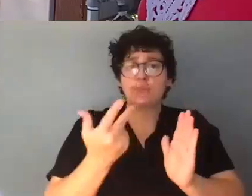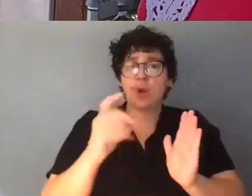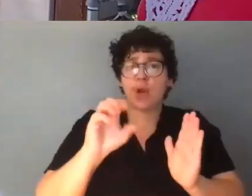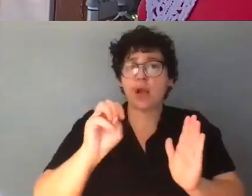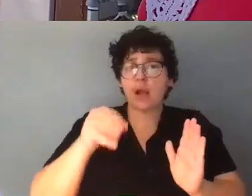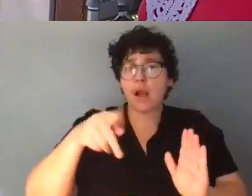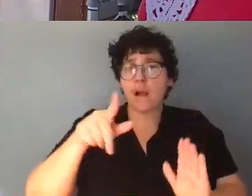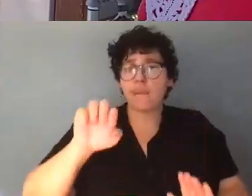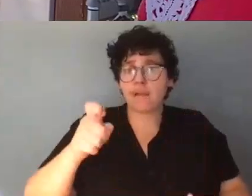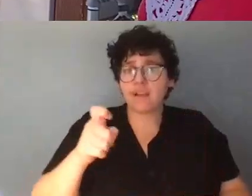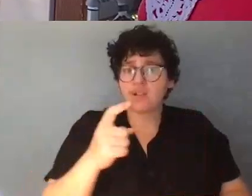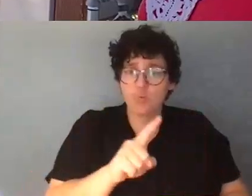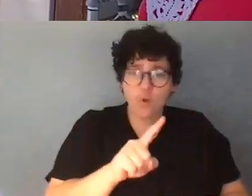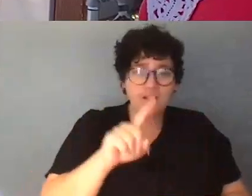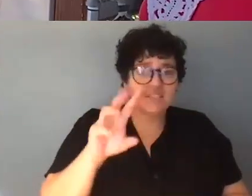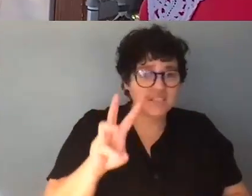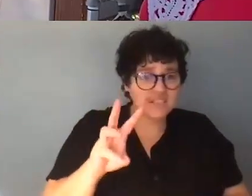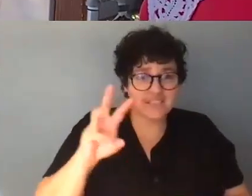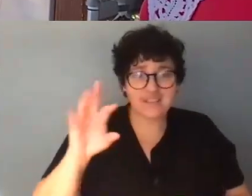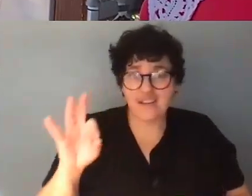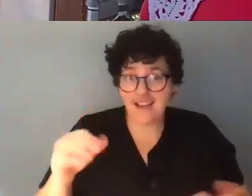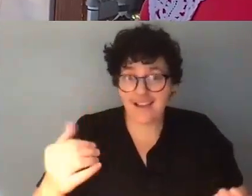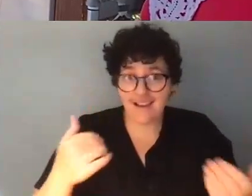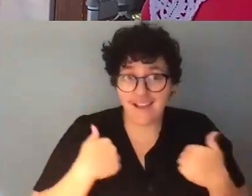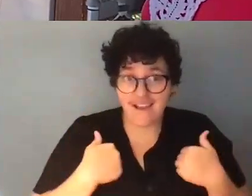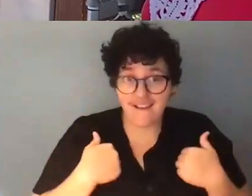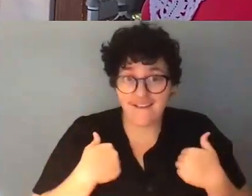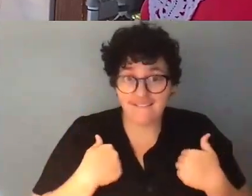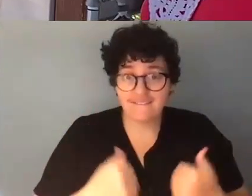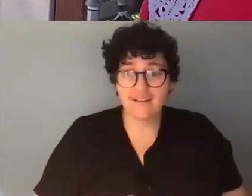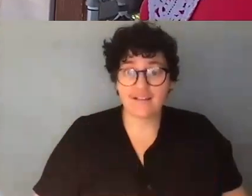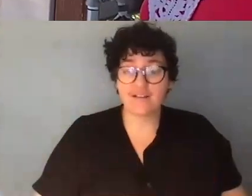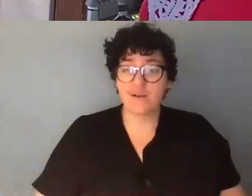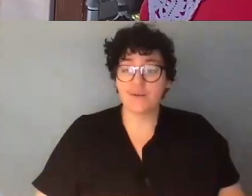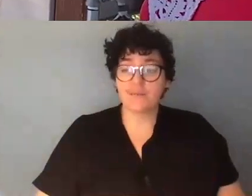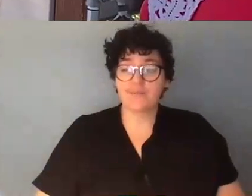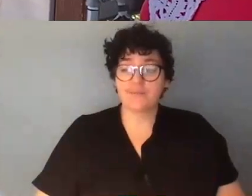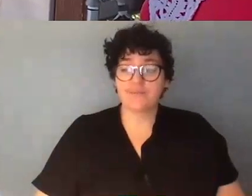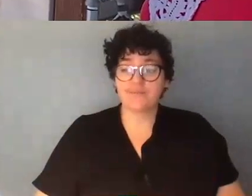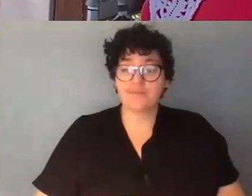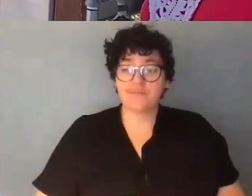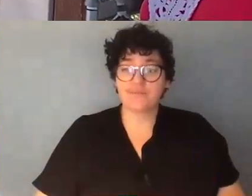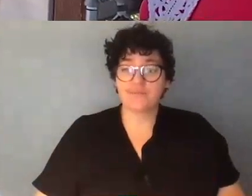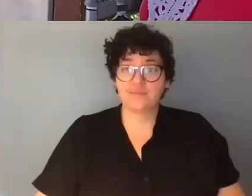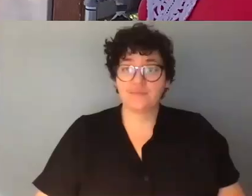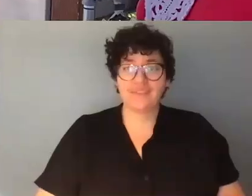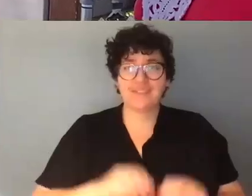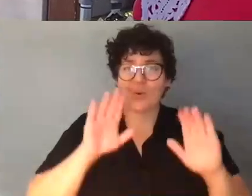1, 2, 3, 6, 9, tiene todo eso. Todo completito, fíjate que todo es completito.